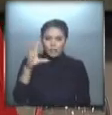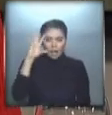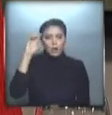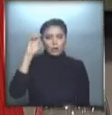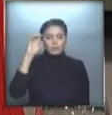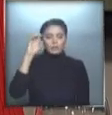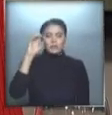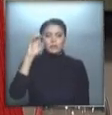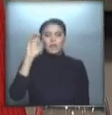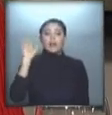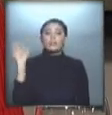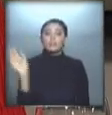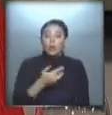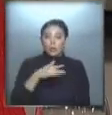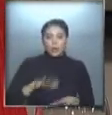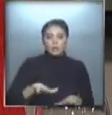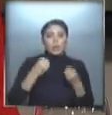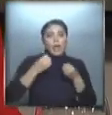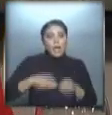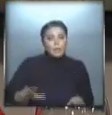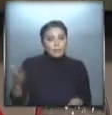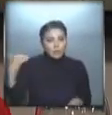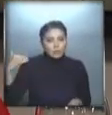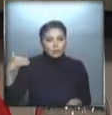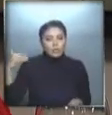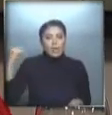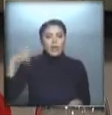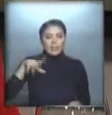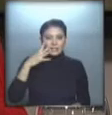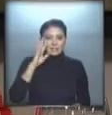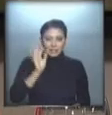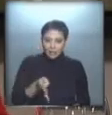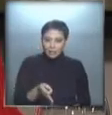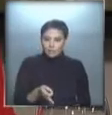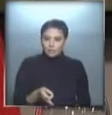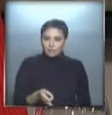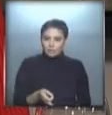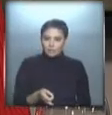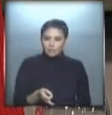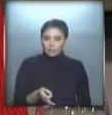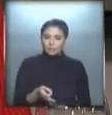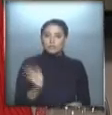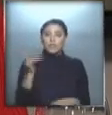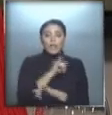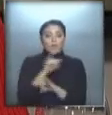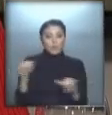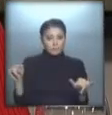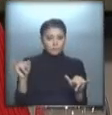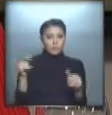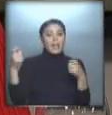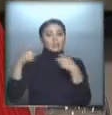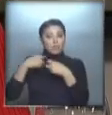recuerdan que todo esto empezó precisamente cuando se descubrió que la información que la